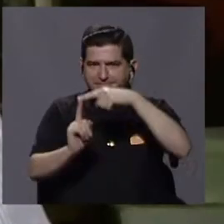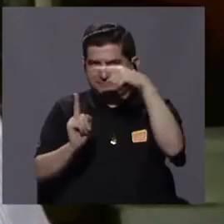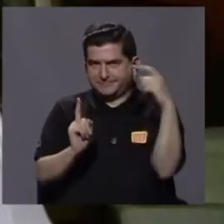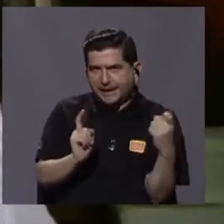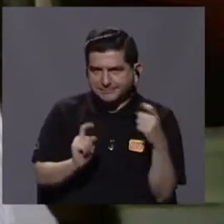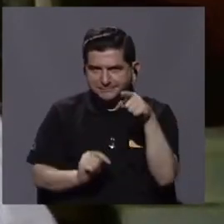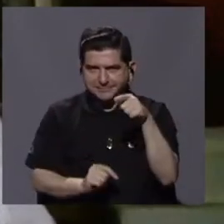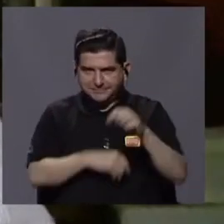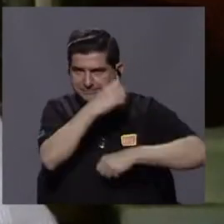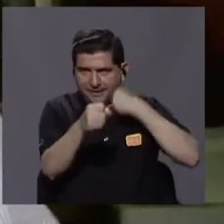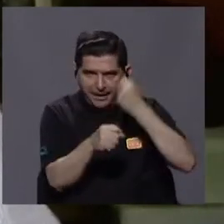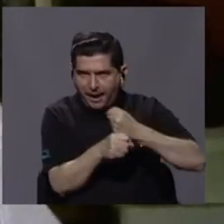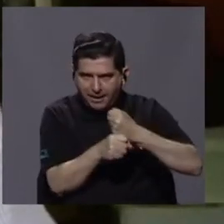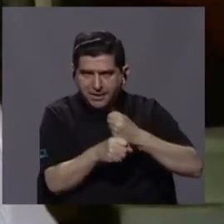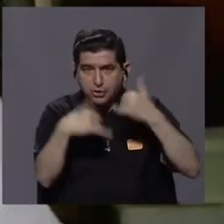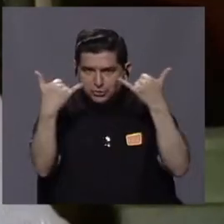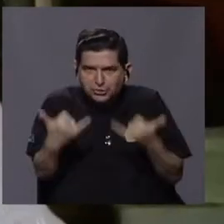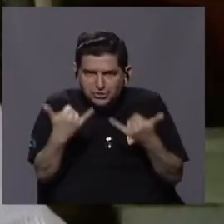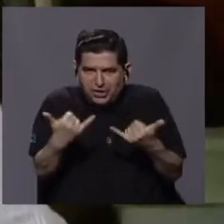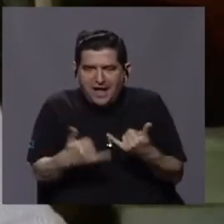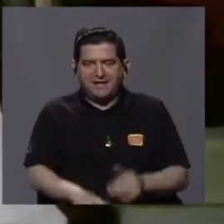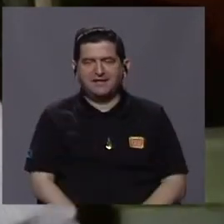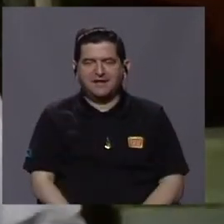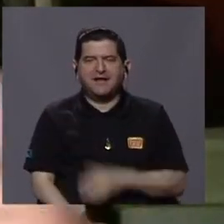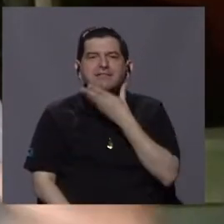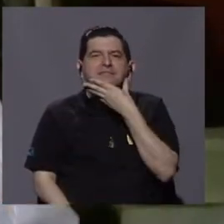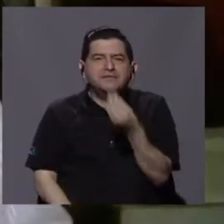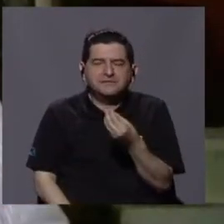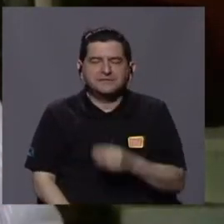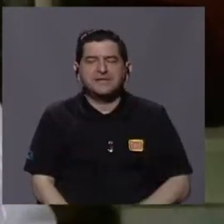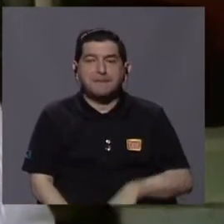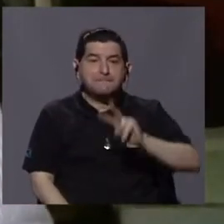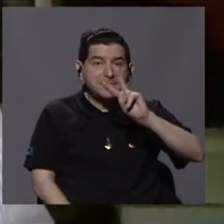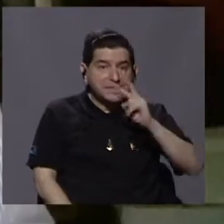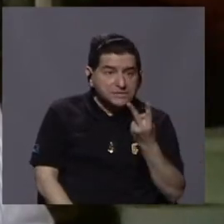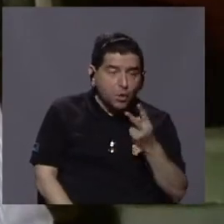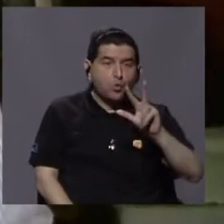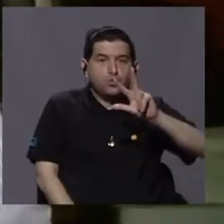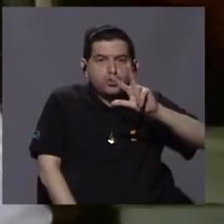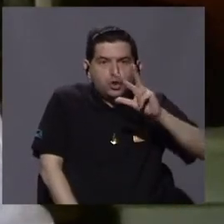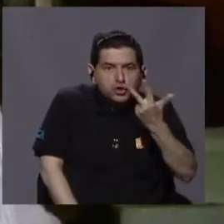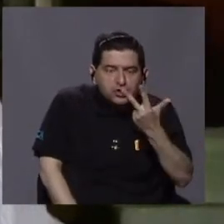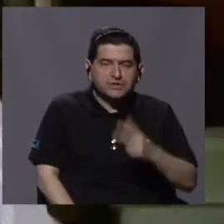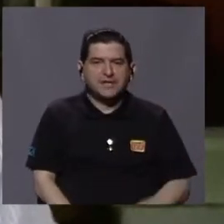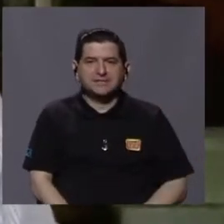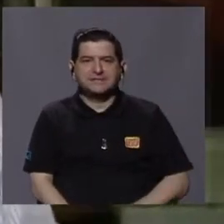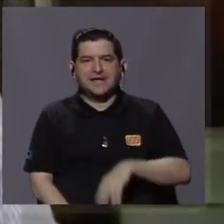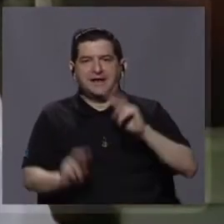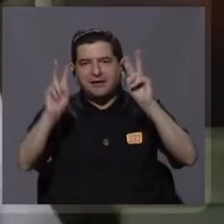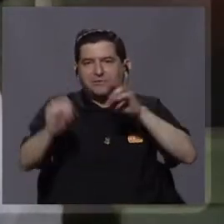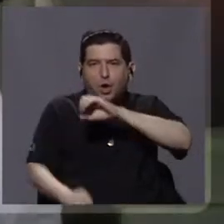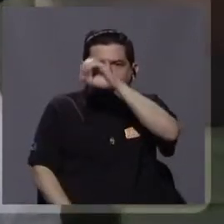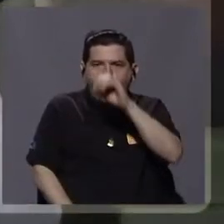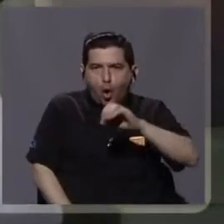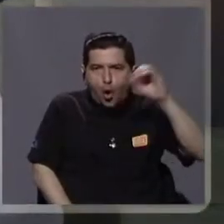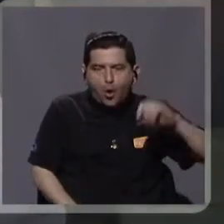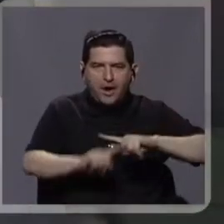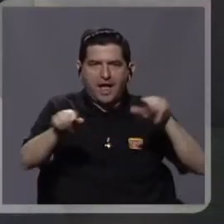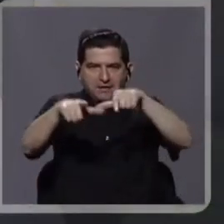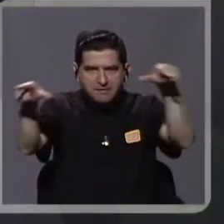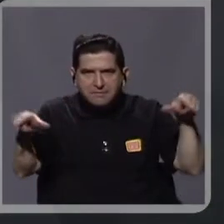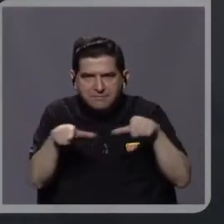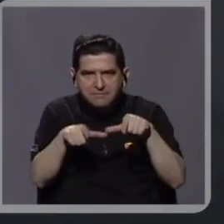de este año ya desde diciembre que ha venido la segunda la tercera ola en varios sitios ha